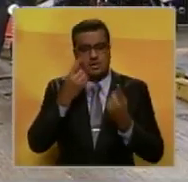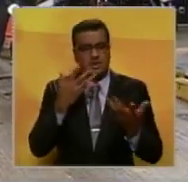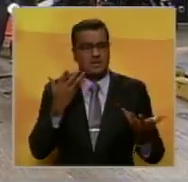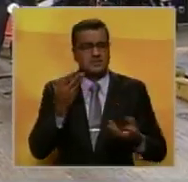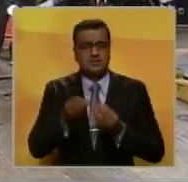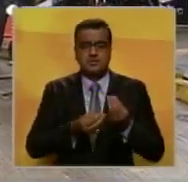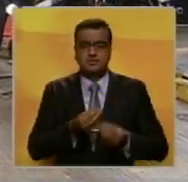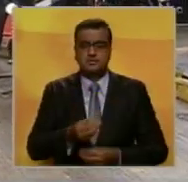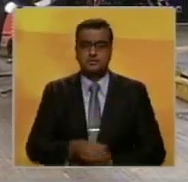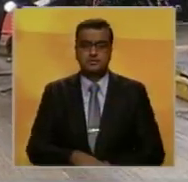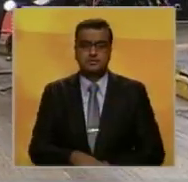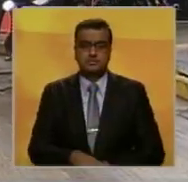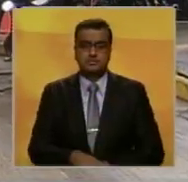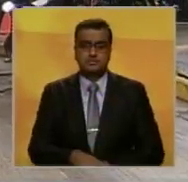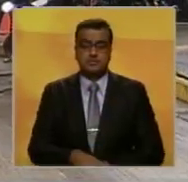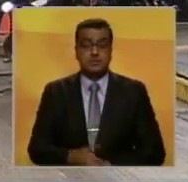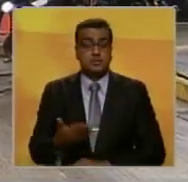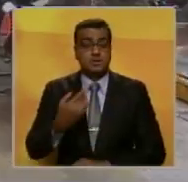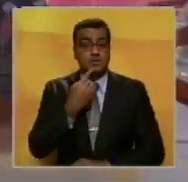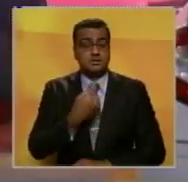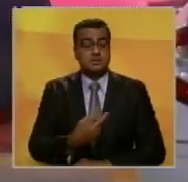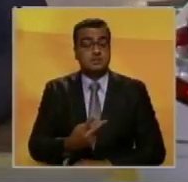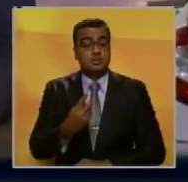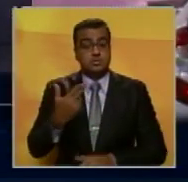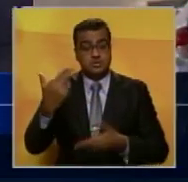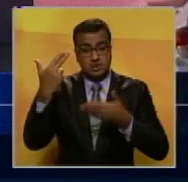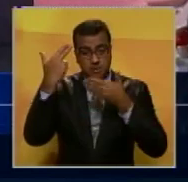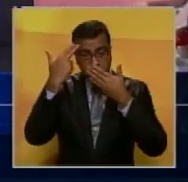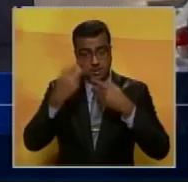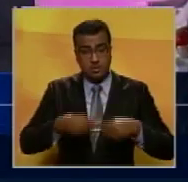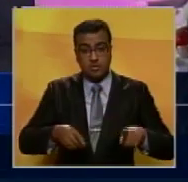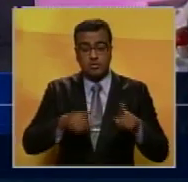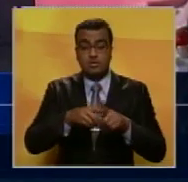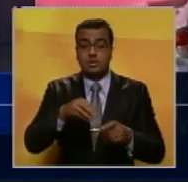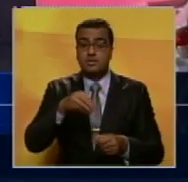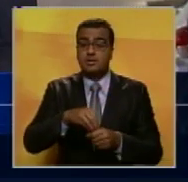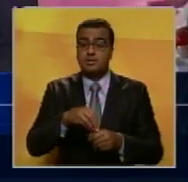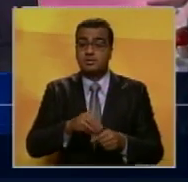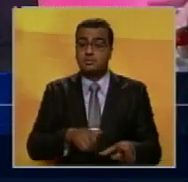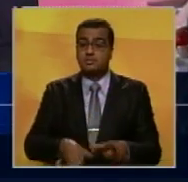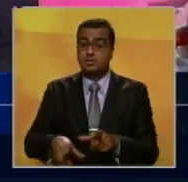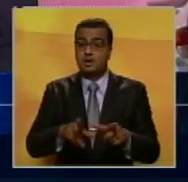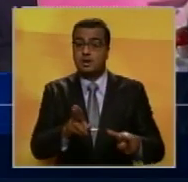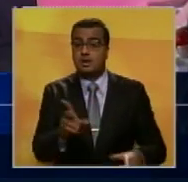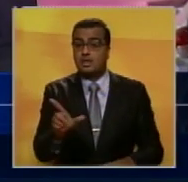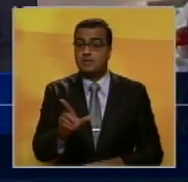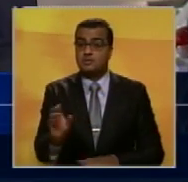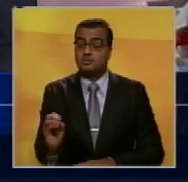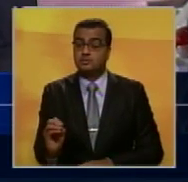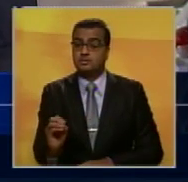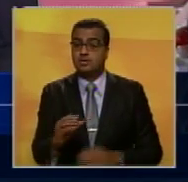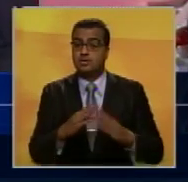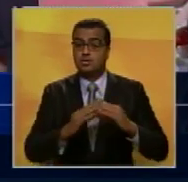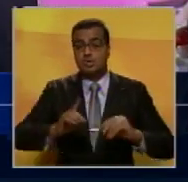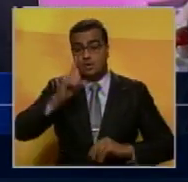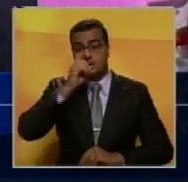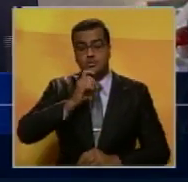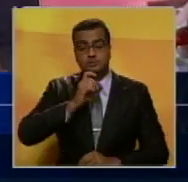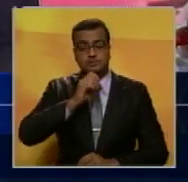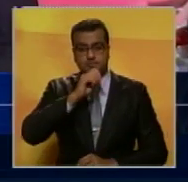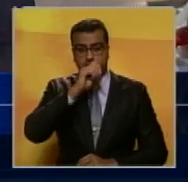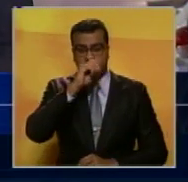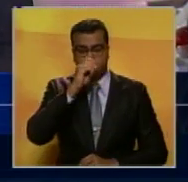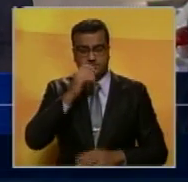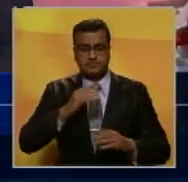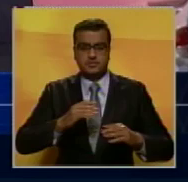del hecho. Cabe destacar que este es el segundo secuestro que ocurre dentro de la jurisdicción del municipio de El Hatillo en lo que va de año. Entre